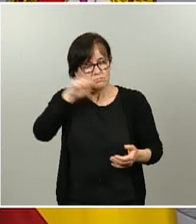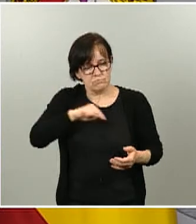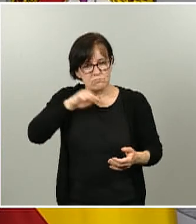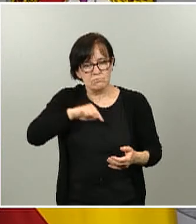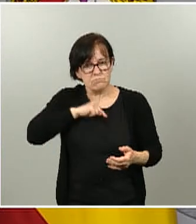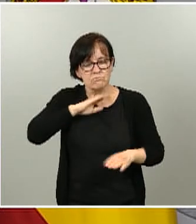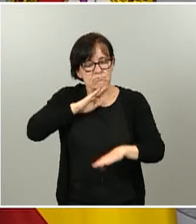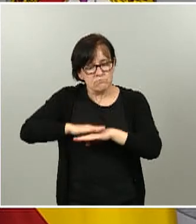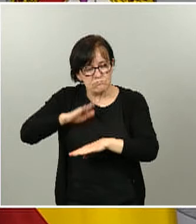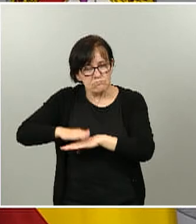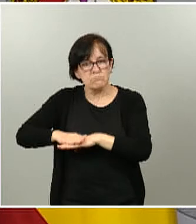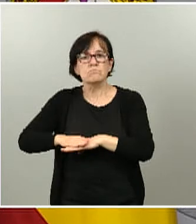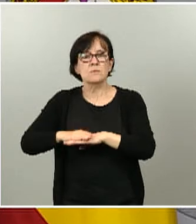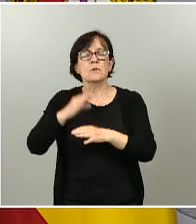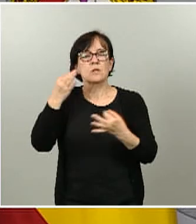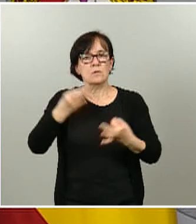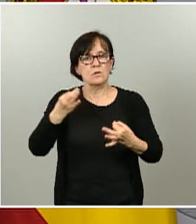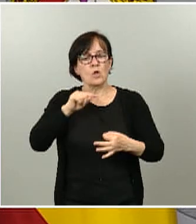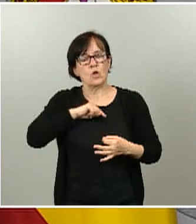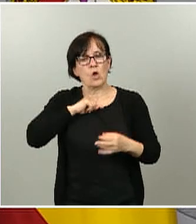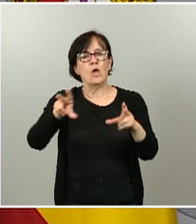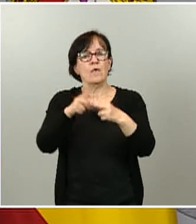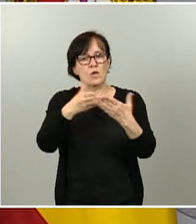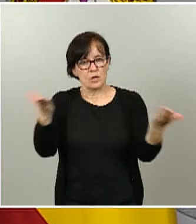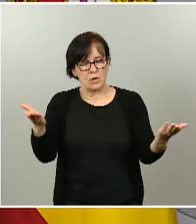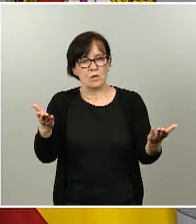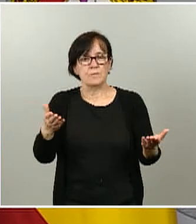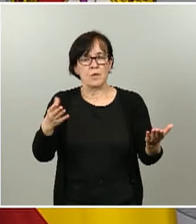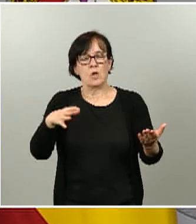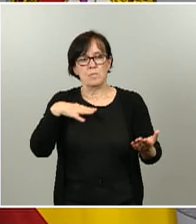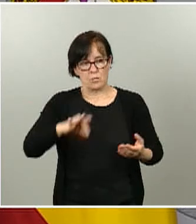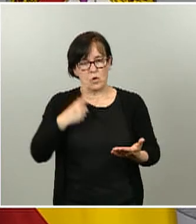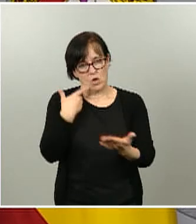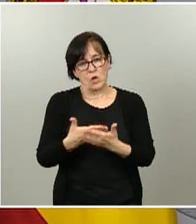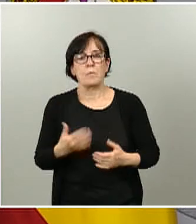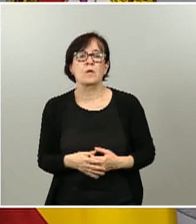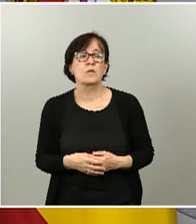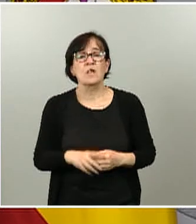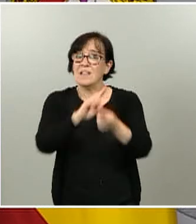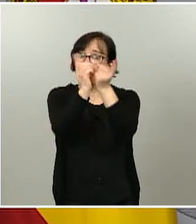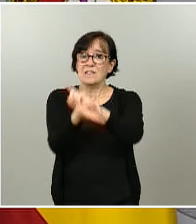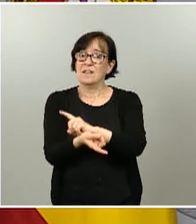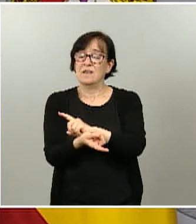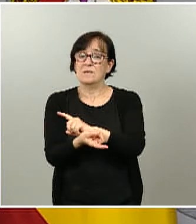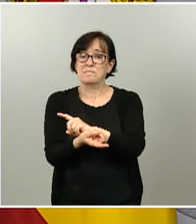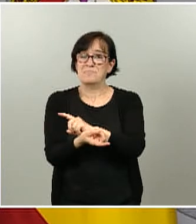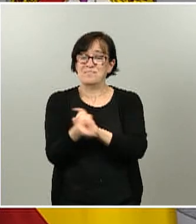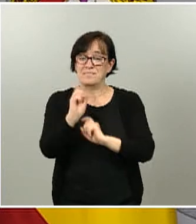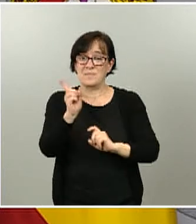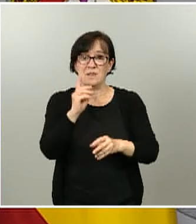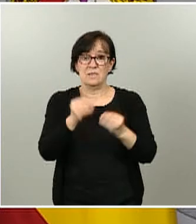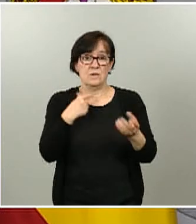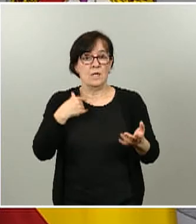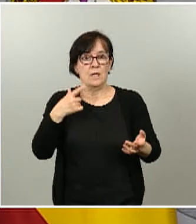y tanta conciencia también social como hemos podido comprobar. Lo contrario, pues sería simplemente poner en riesgo